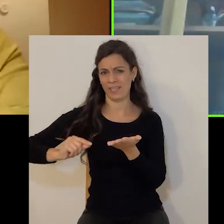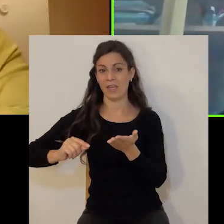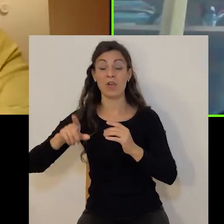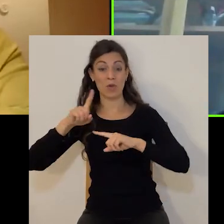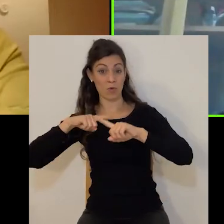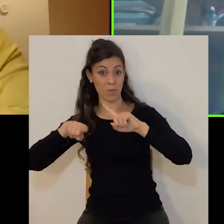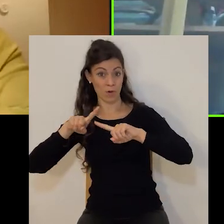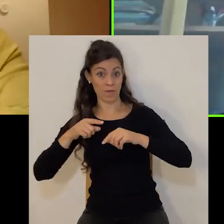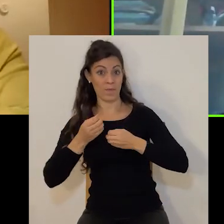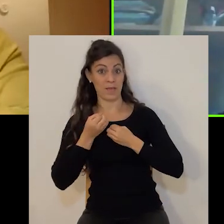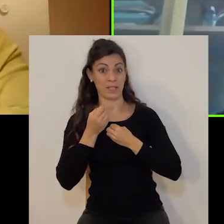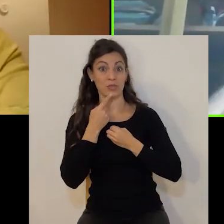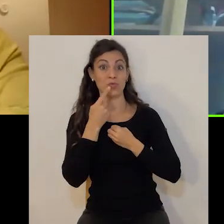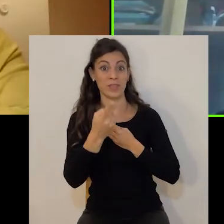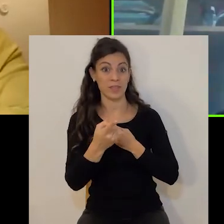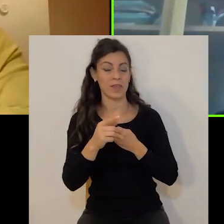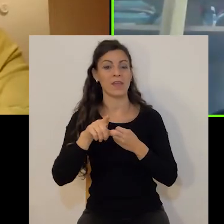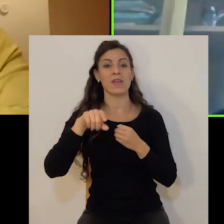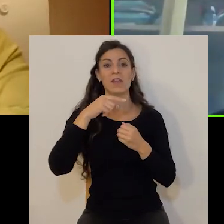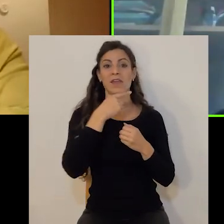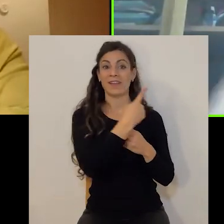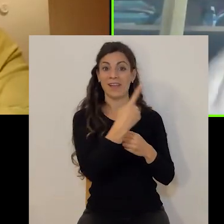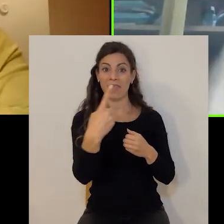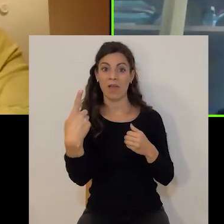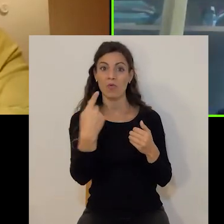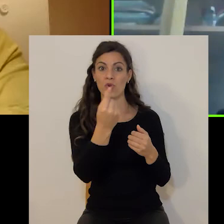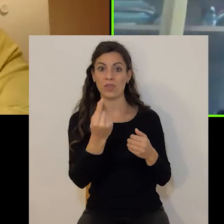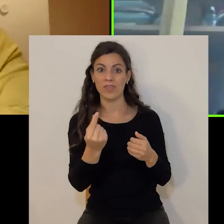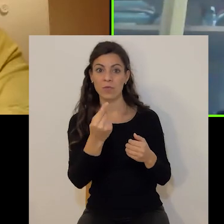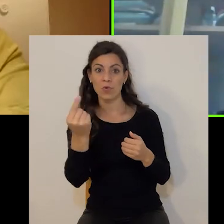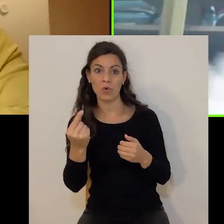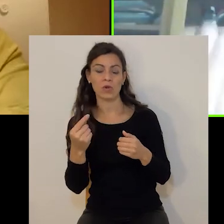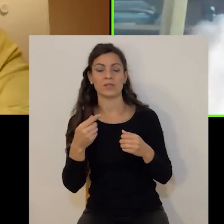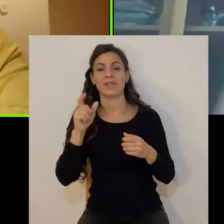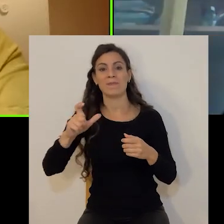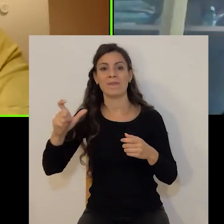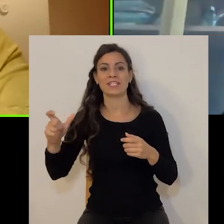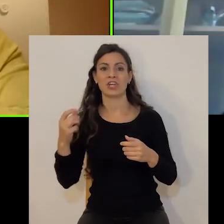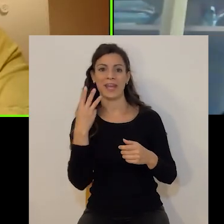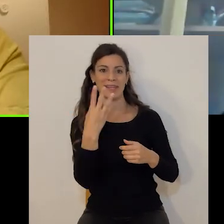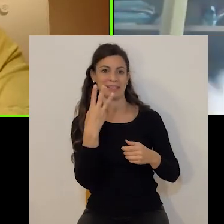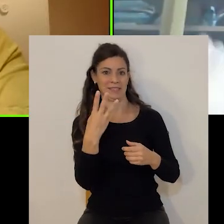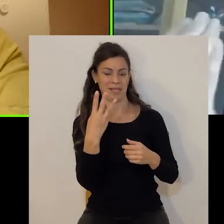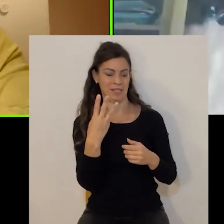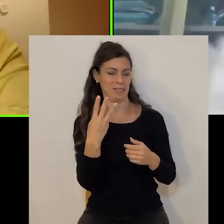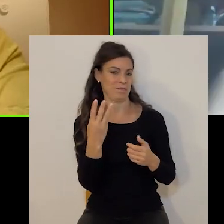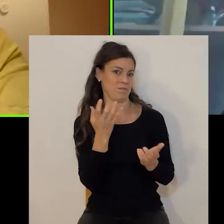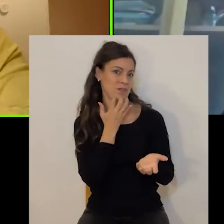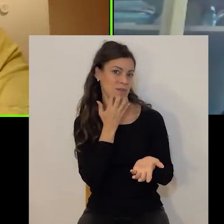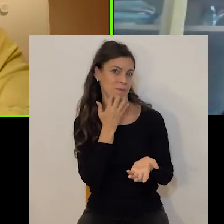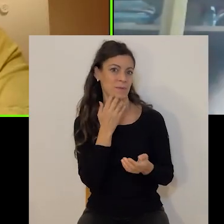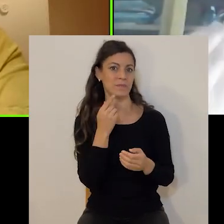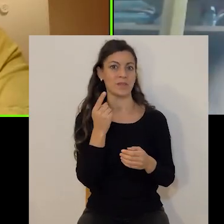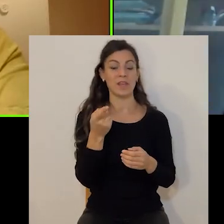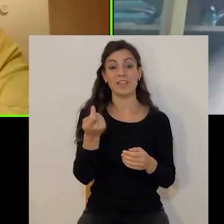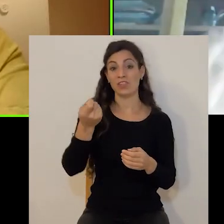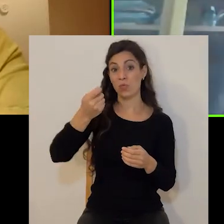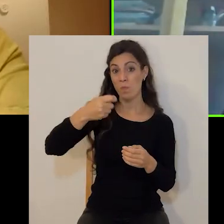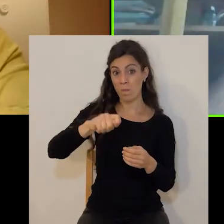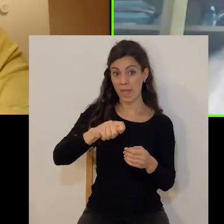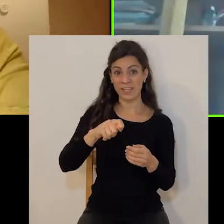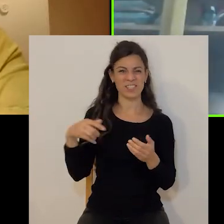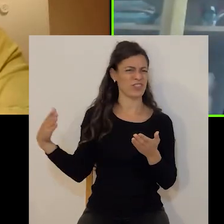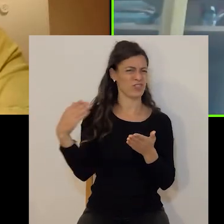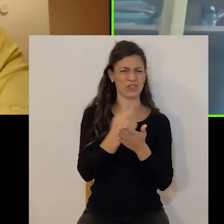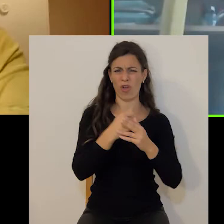problema, tú haces un dibujo, otro, tenéis ya 3 personajes y que esos 3 personajes durante un mes solucionen